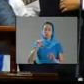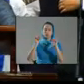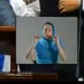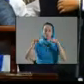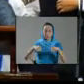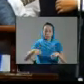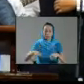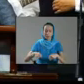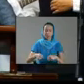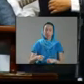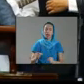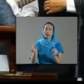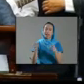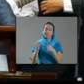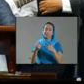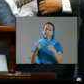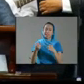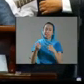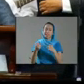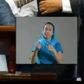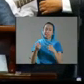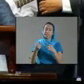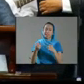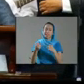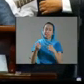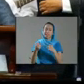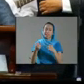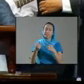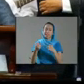enviados, Señor, con un propósito,